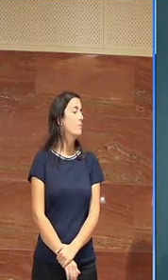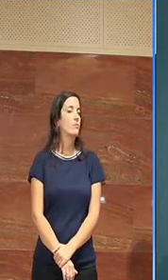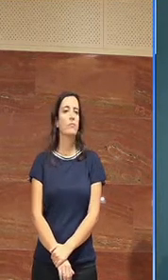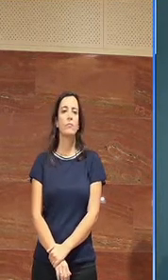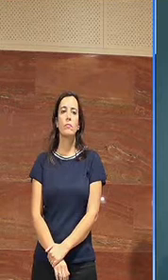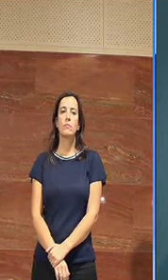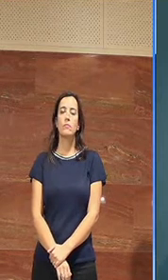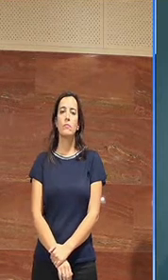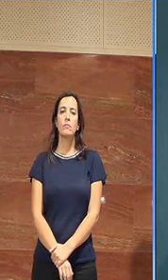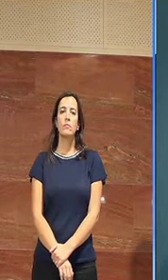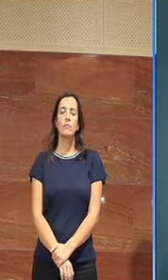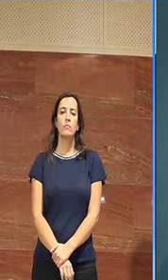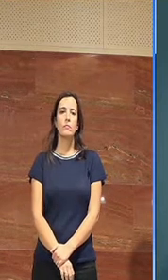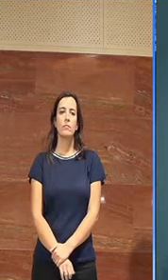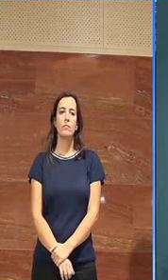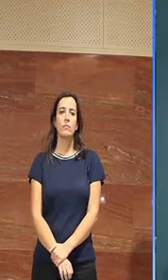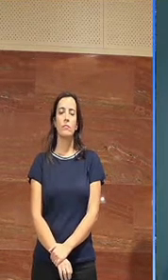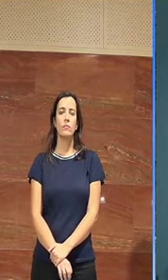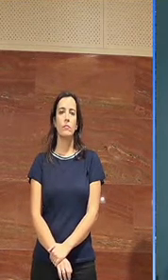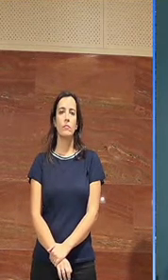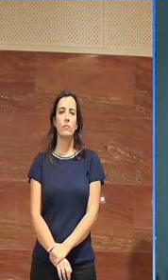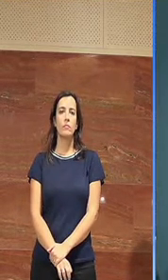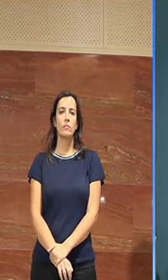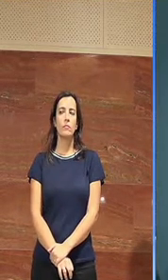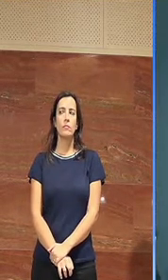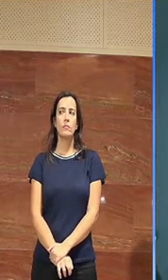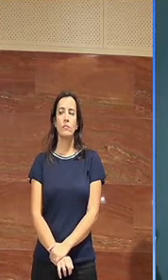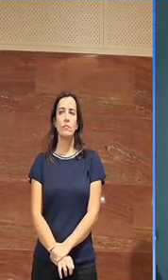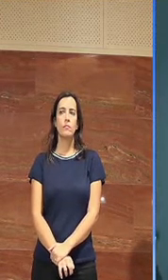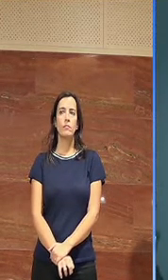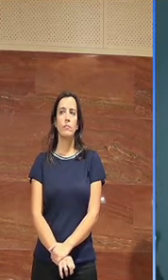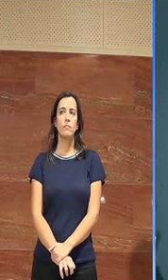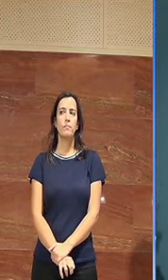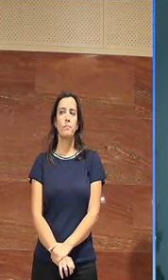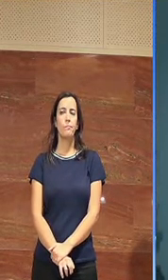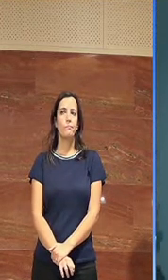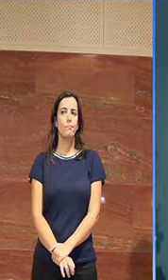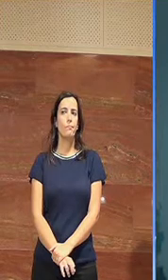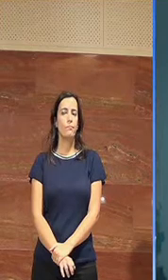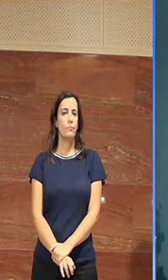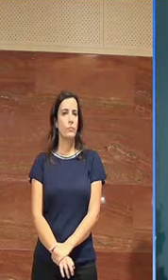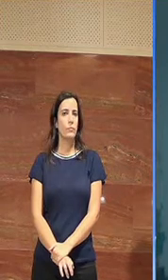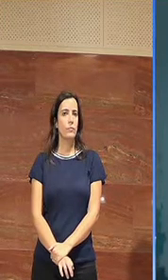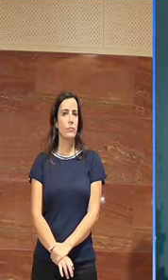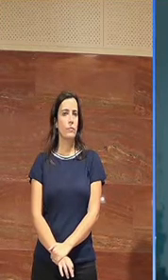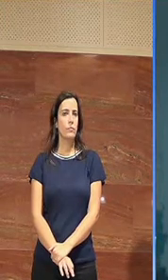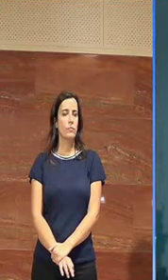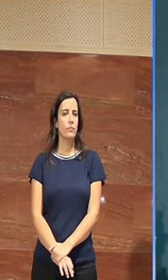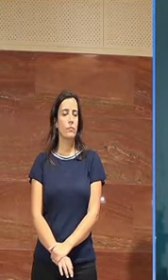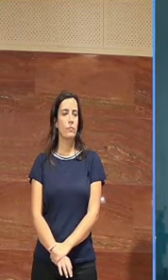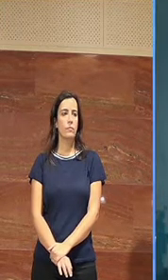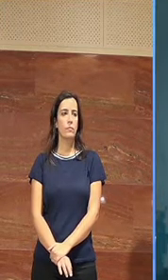el 61% de productores de cacao ahora disponen de teléfonos móviles. El crecimiento acelerado del sector